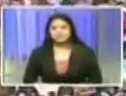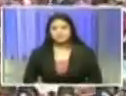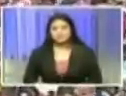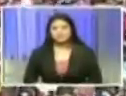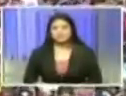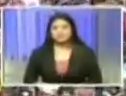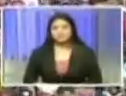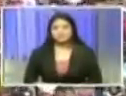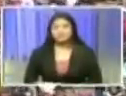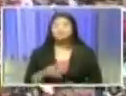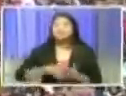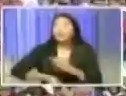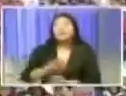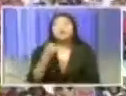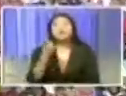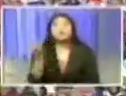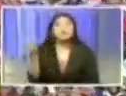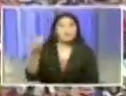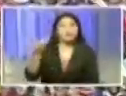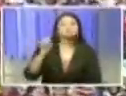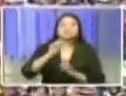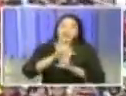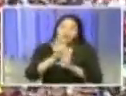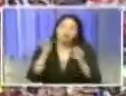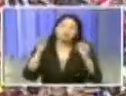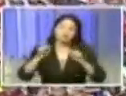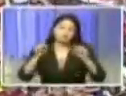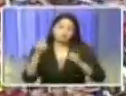¿Que todavía falta más? Claro que sí.